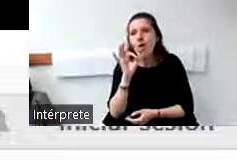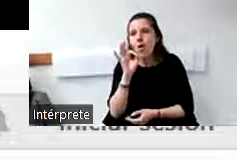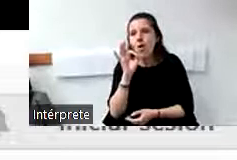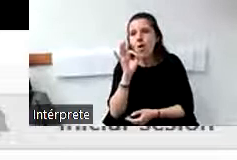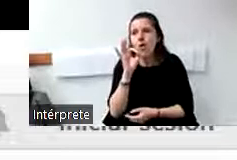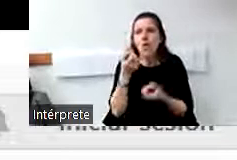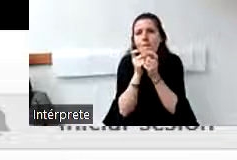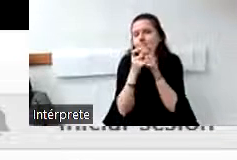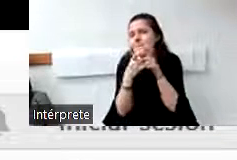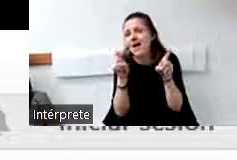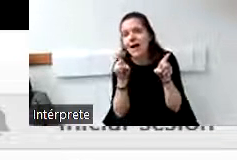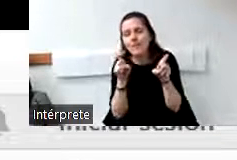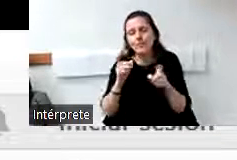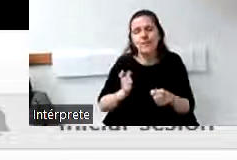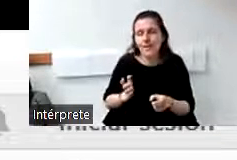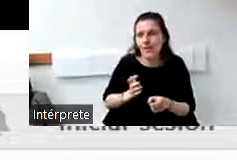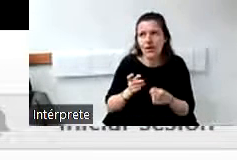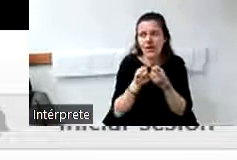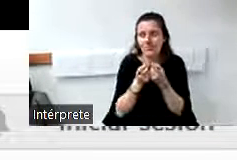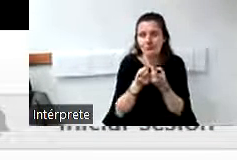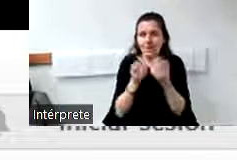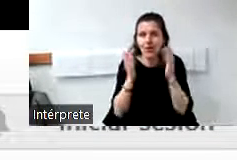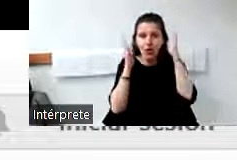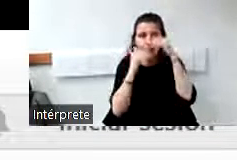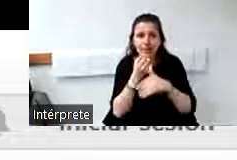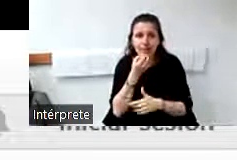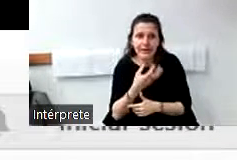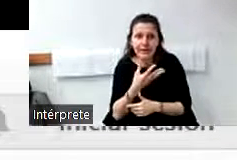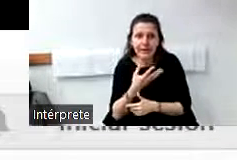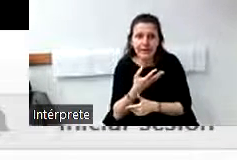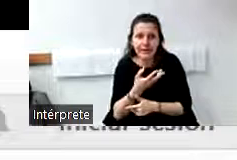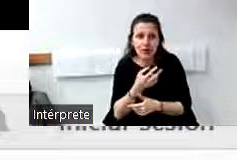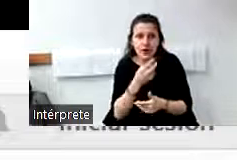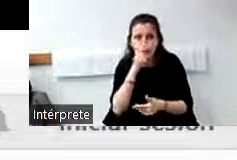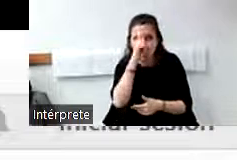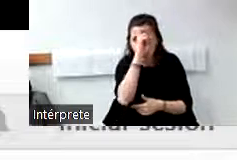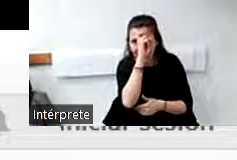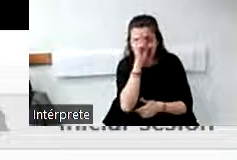adecuados para hacérmelo. Y eso es cruel, ¿no? Porque habla de la